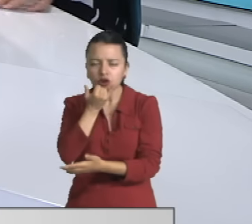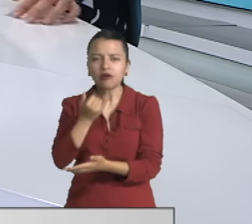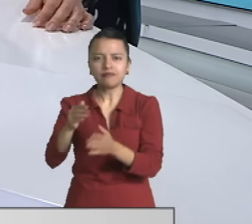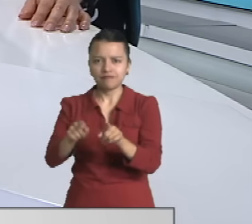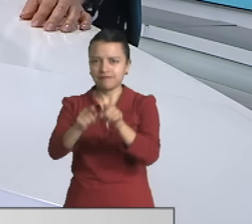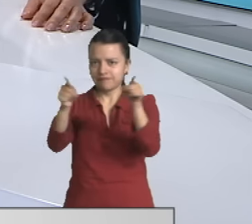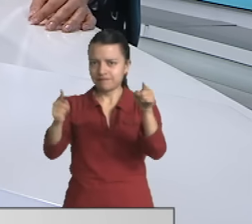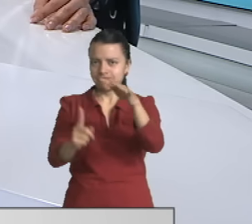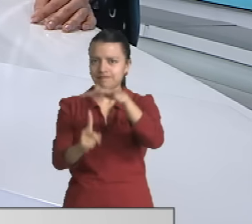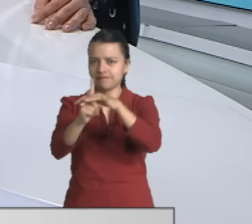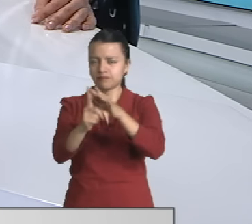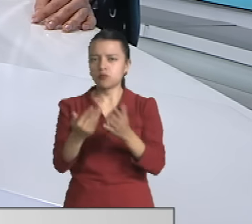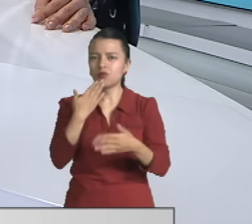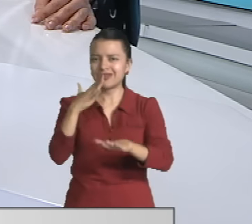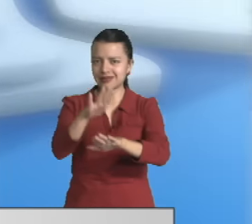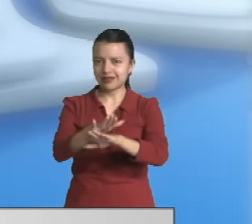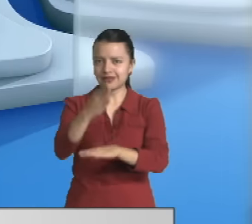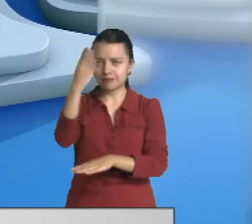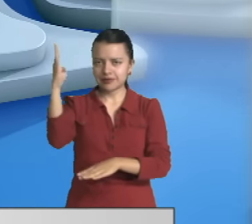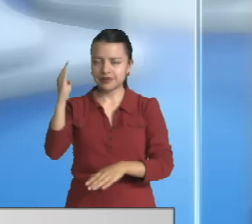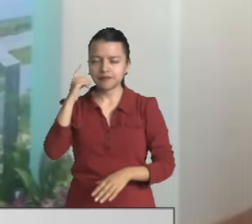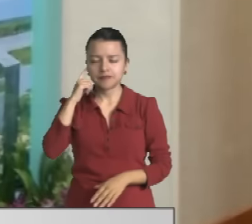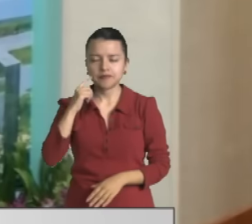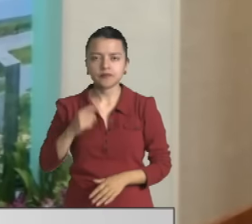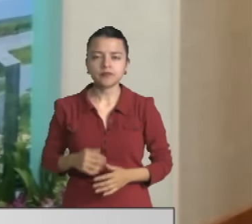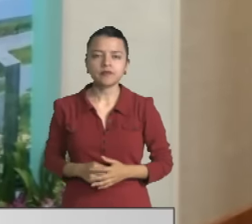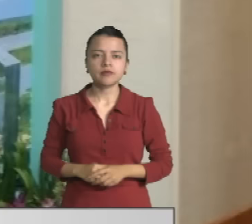con la información. Jorge, buenas tardes.